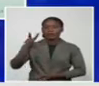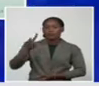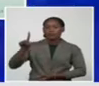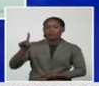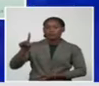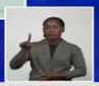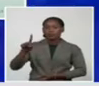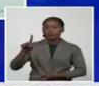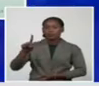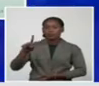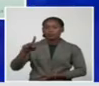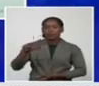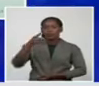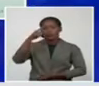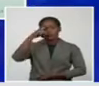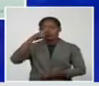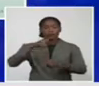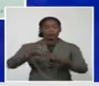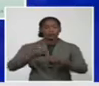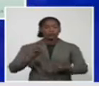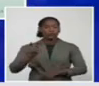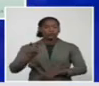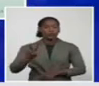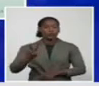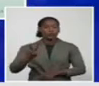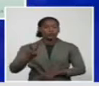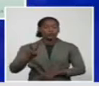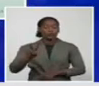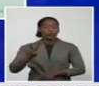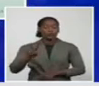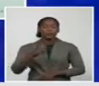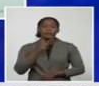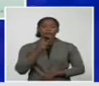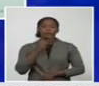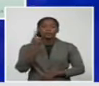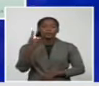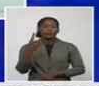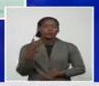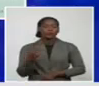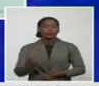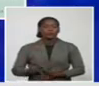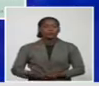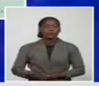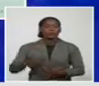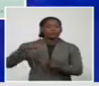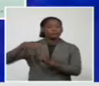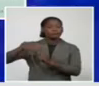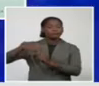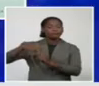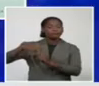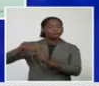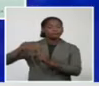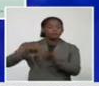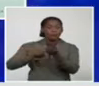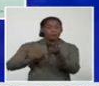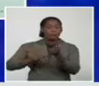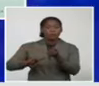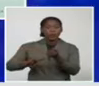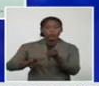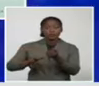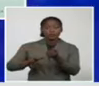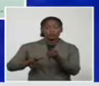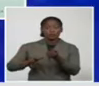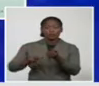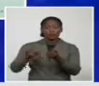2, Florida y Vertientes con uno cada uno. Las Tunas, provincia que mantiene